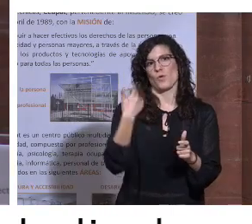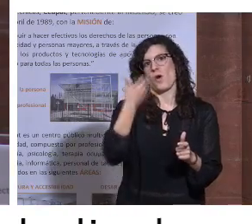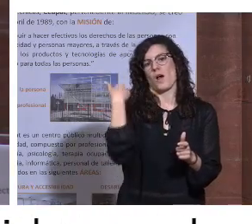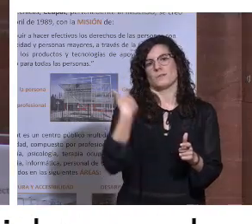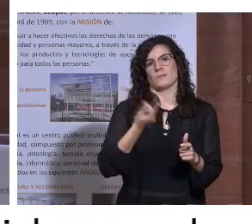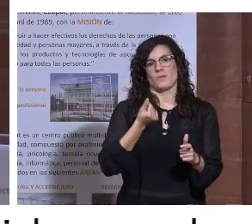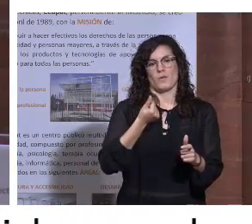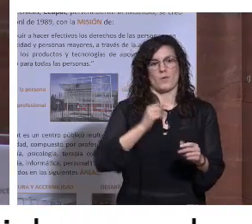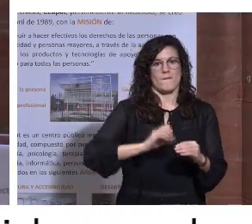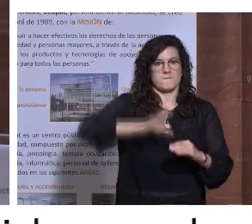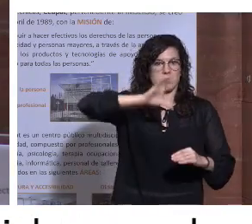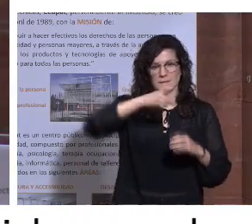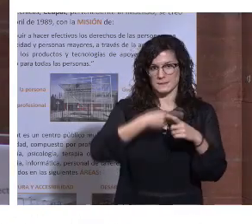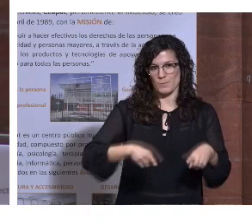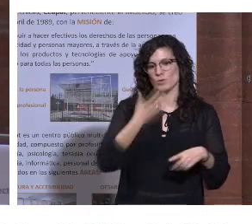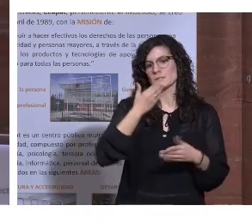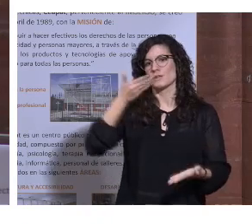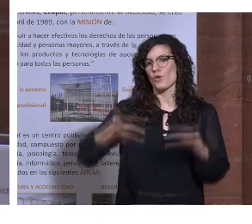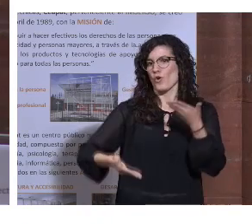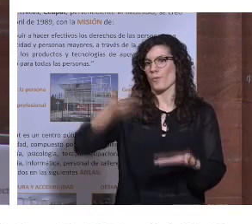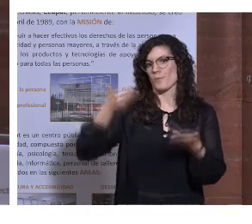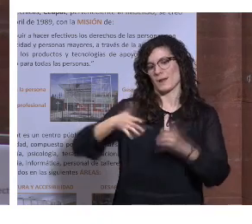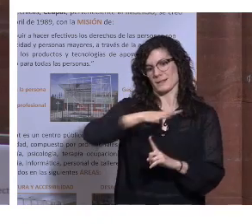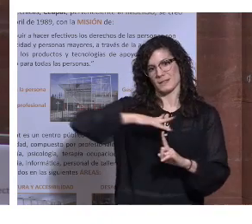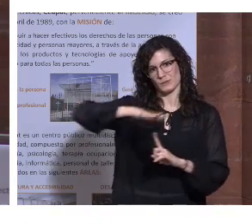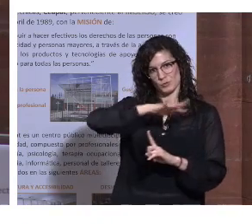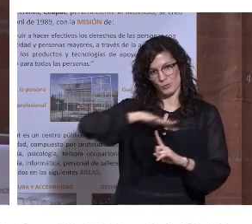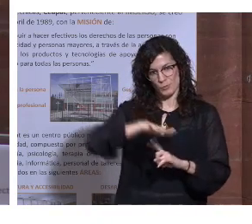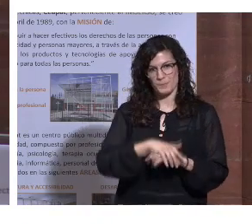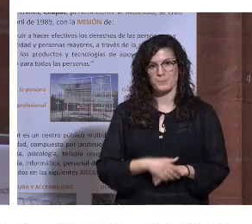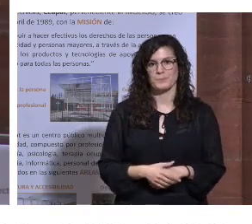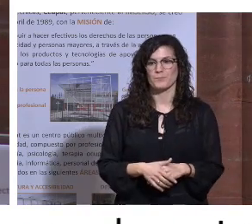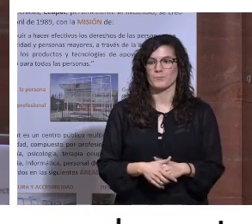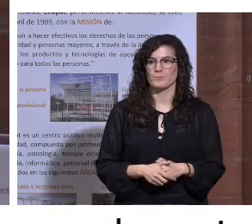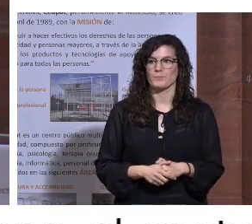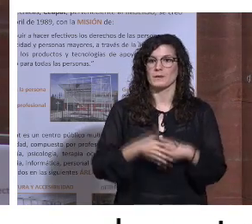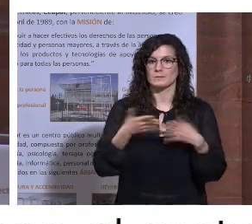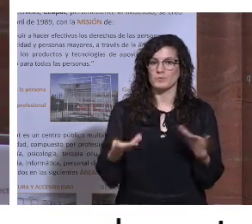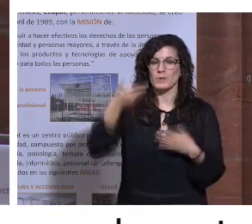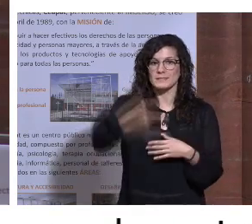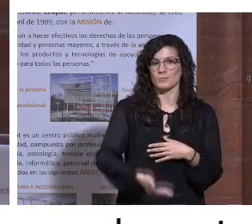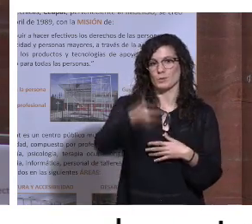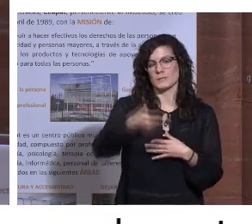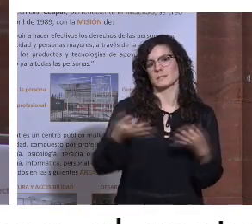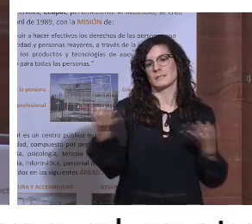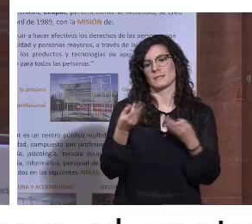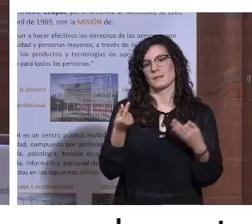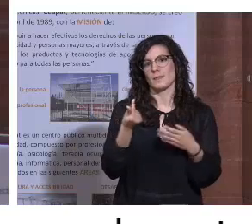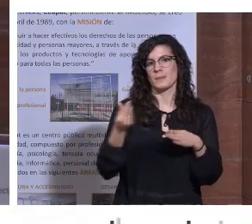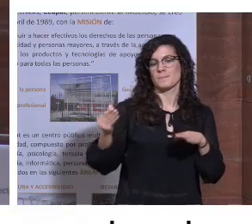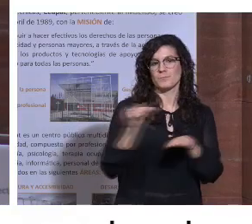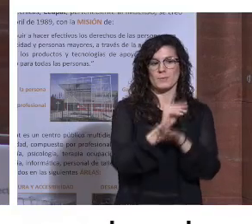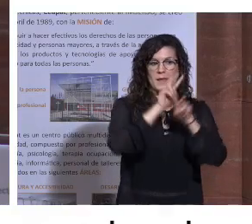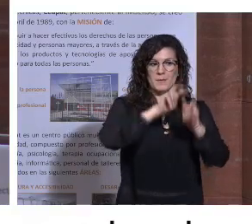gran maravilla comparándonos con el resto de nuestro entorno. Entonces, importante más investigación. Yo que he trabajado, por ejemplo,